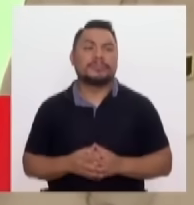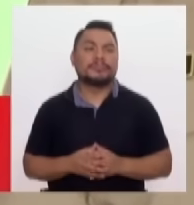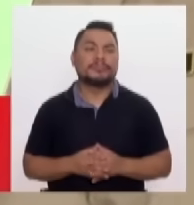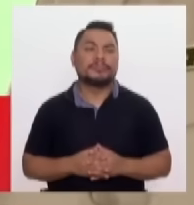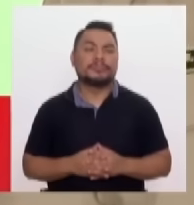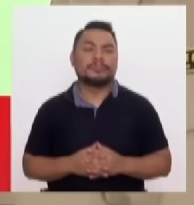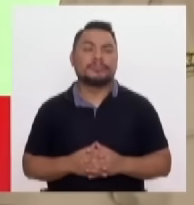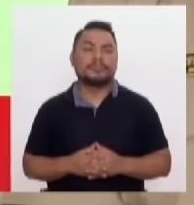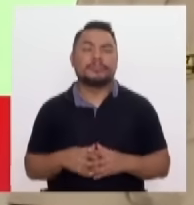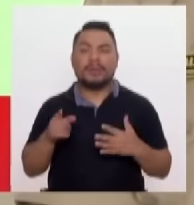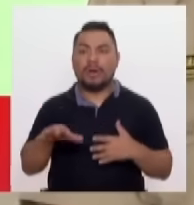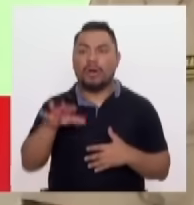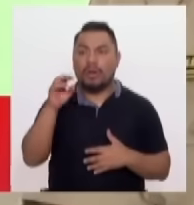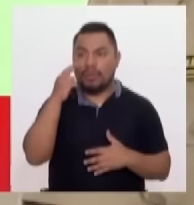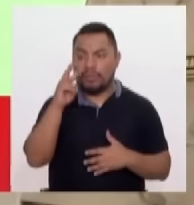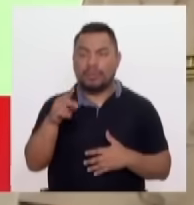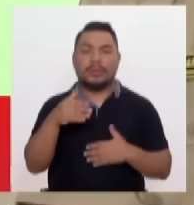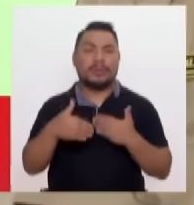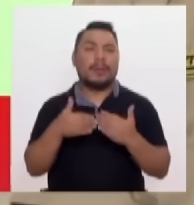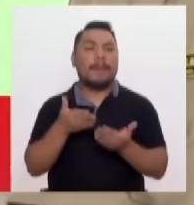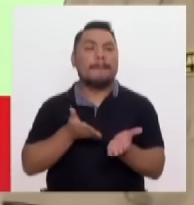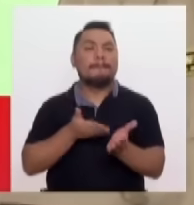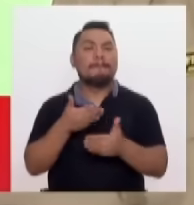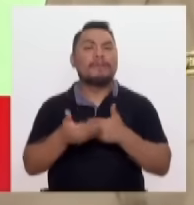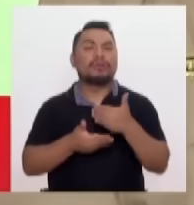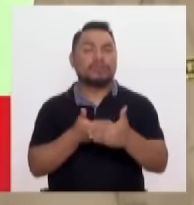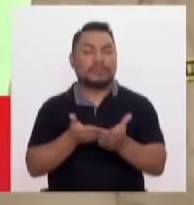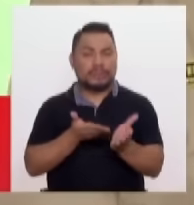han sido encontrados en un debido proceso.